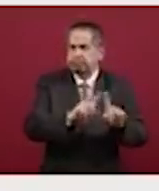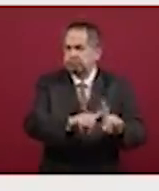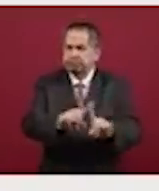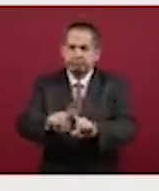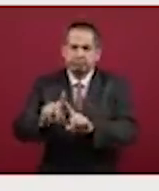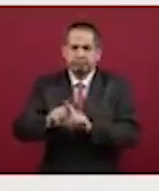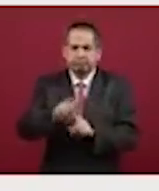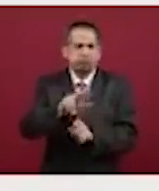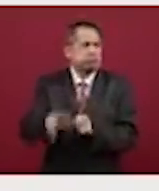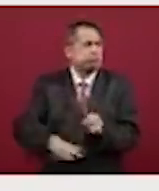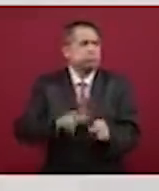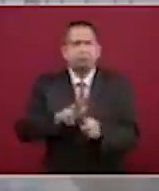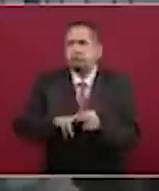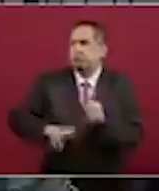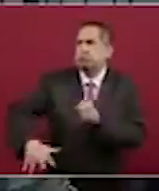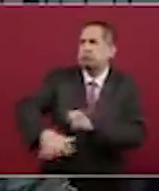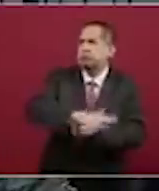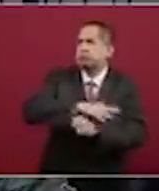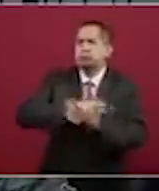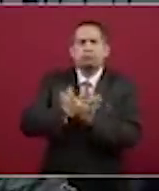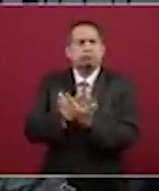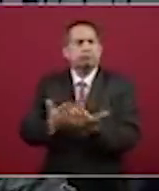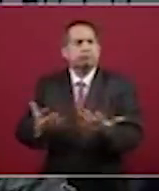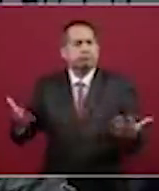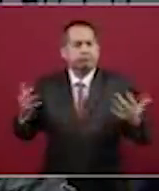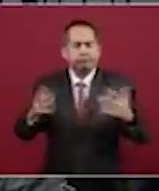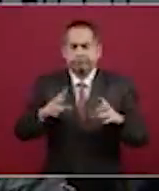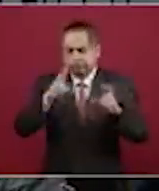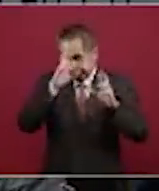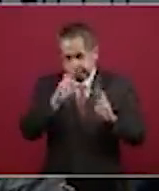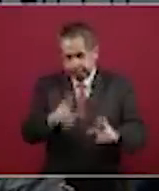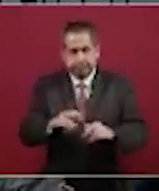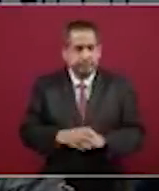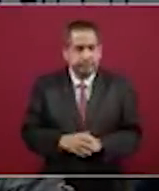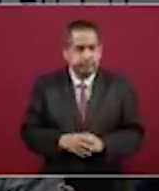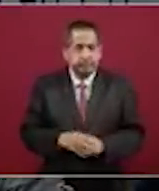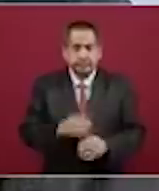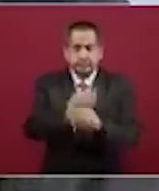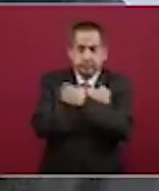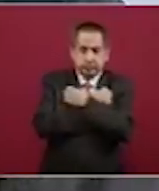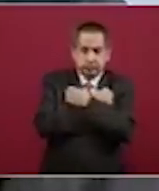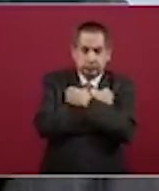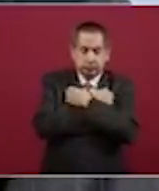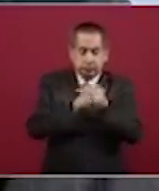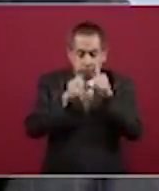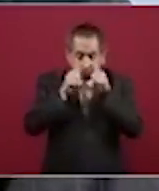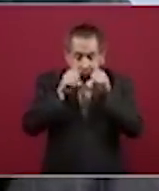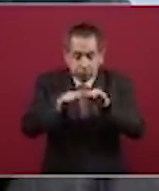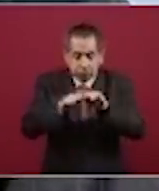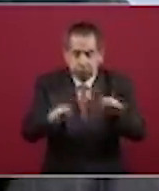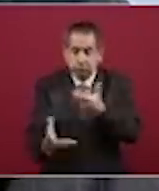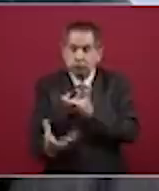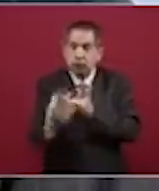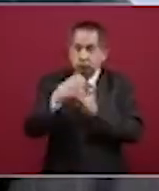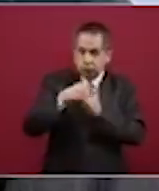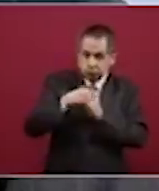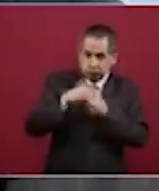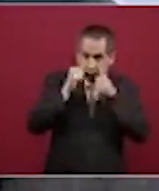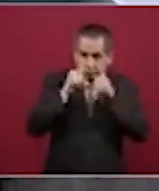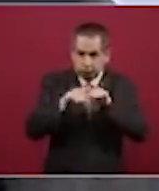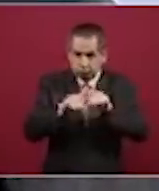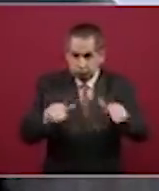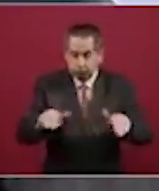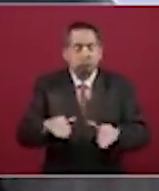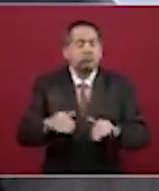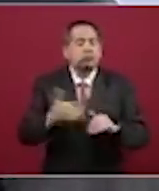la naturaleza. Será una educación inclusiva y se va a garantizar